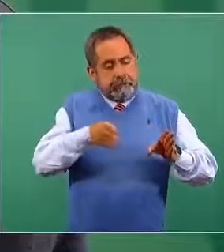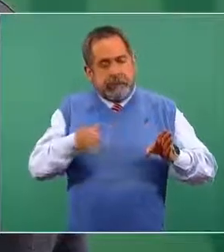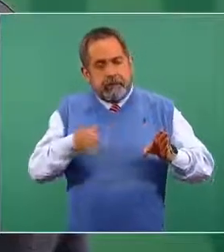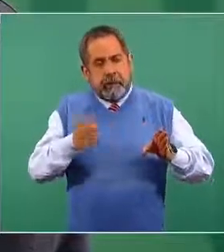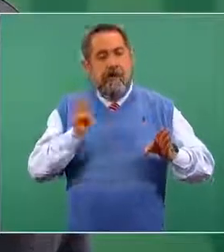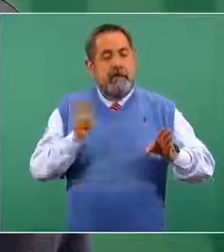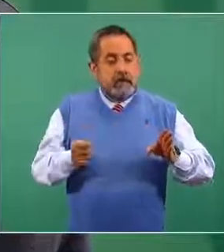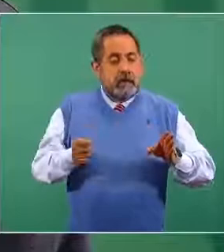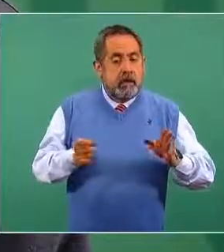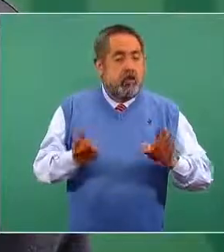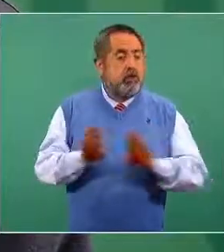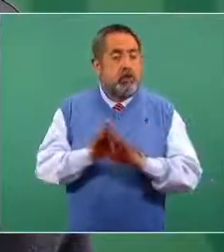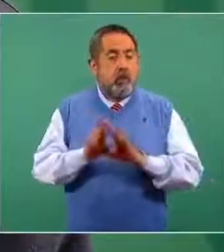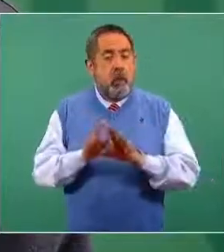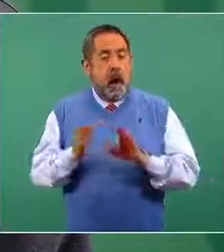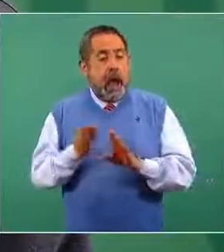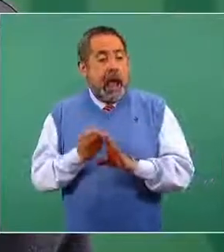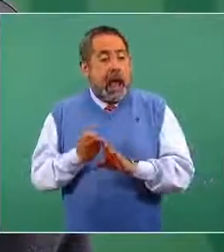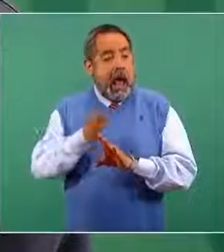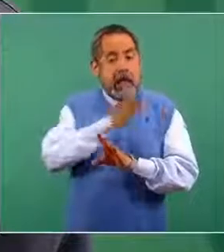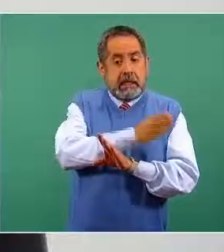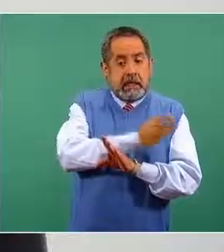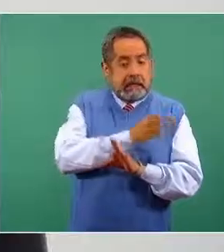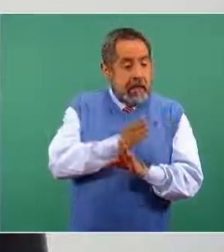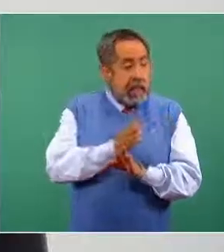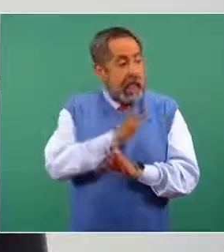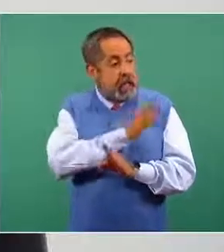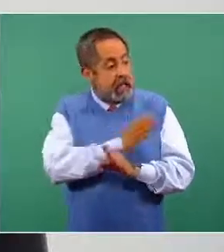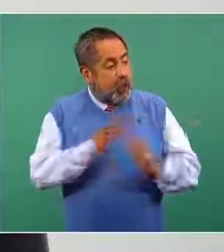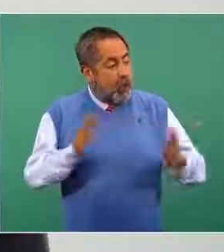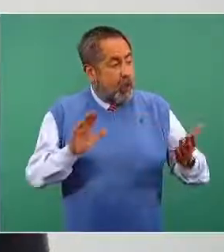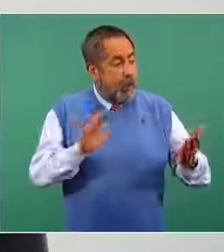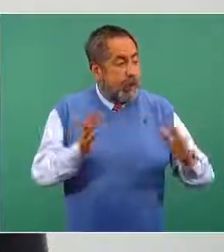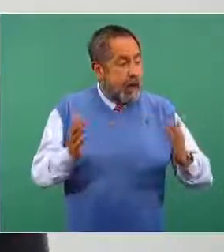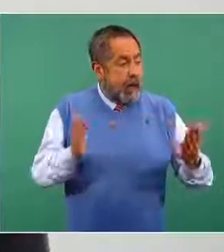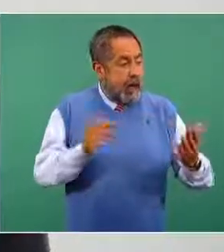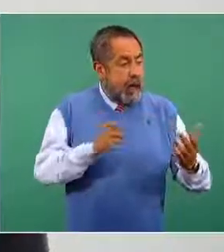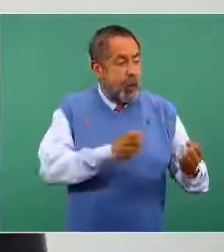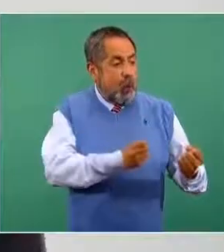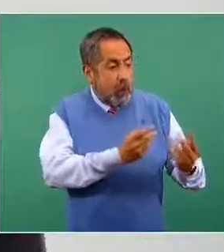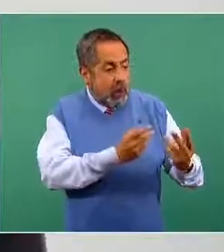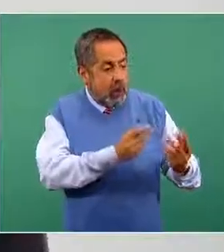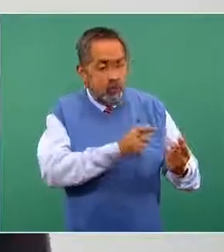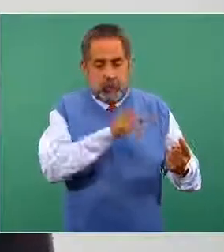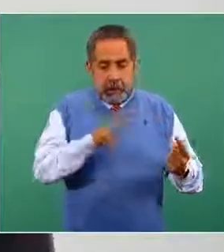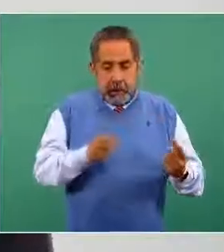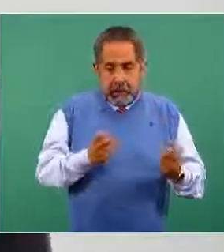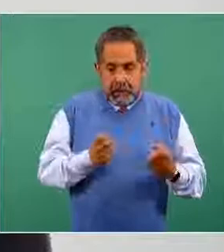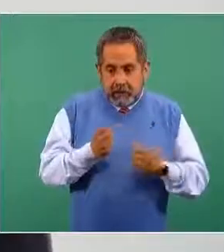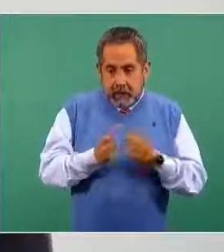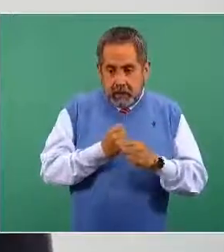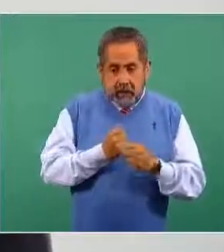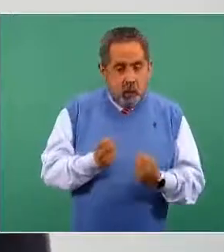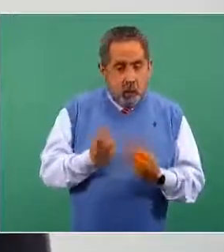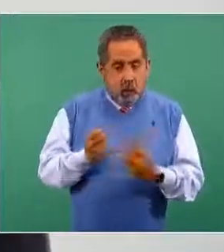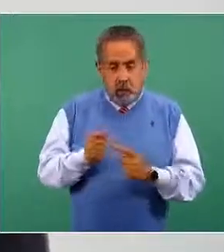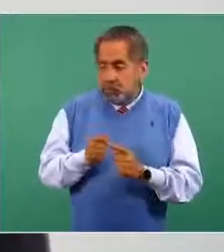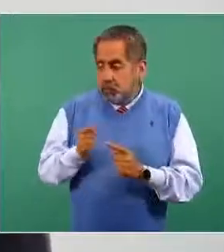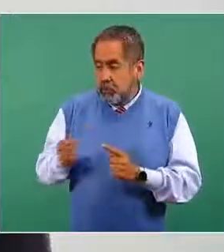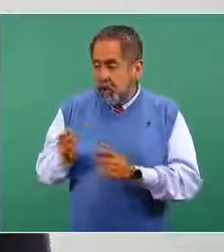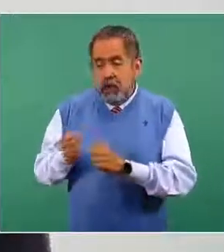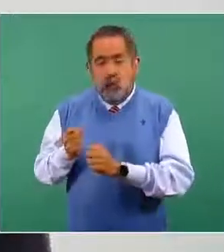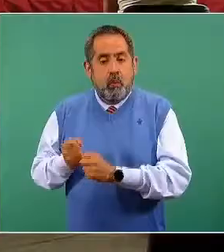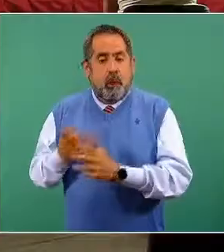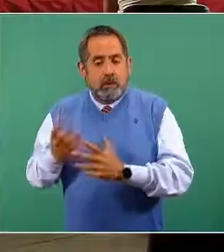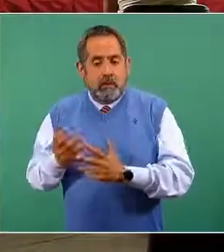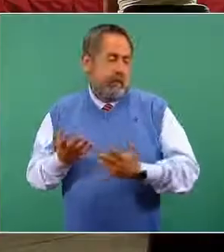identifica en base a lo que se ha observado en años previos, es decir, se hace la integración de los datos de años previos, en este caso